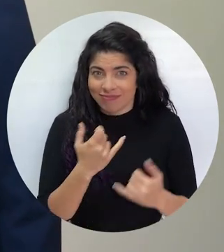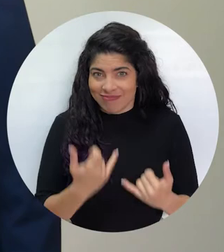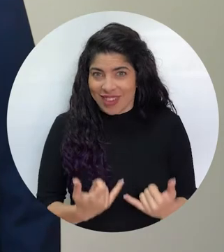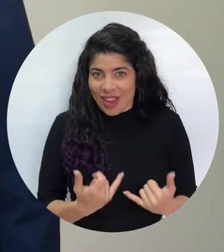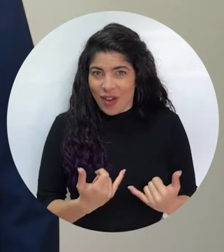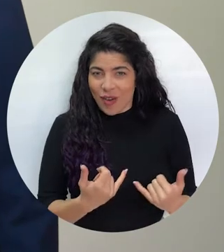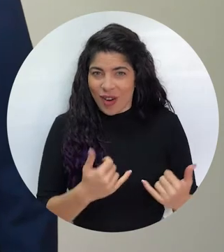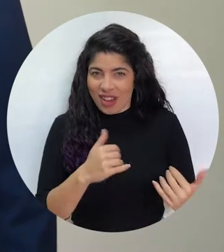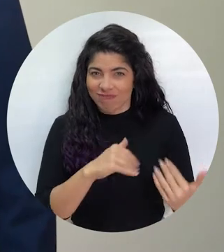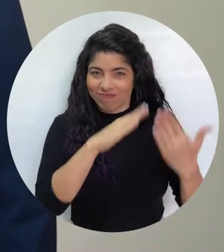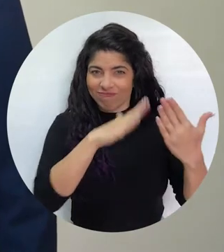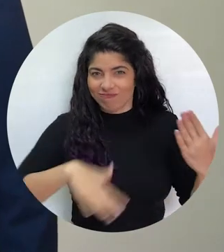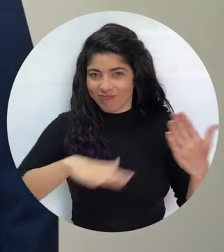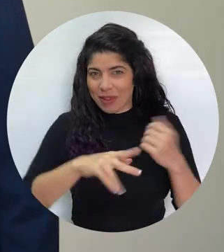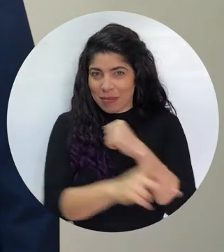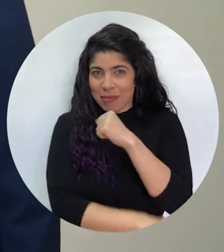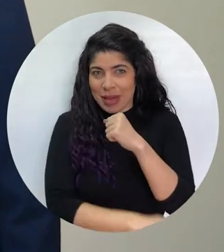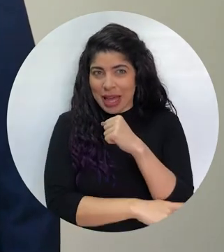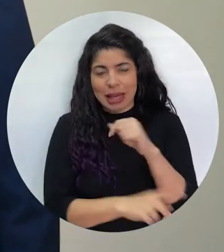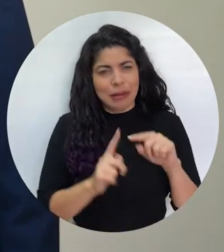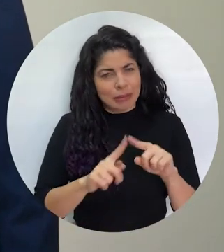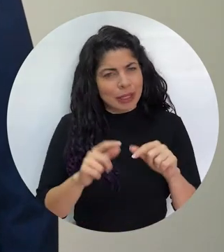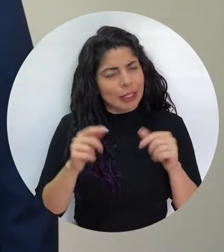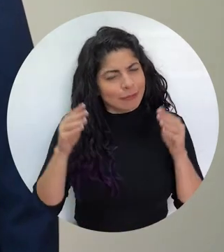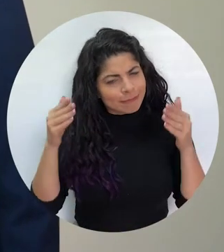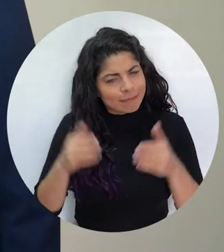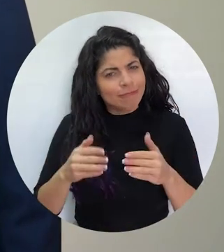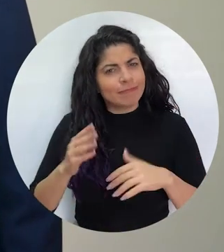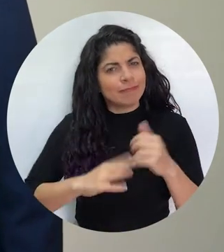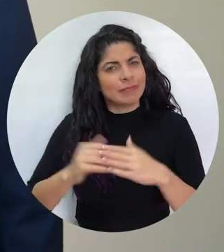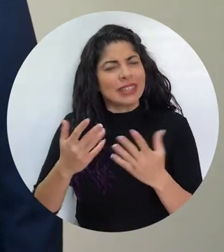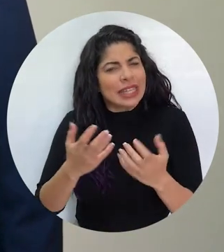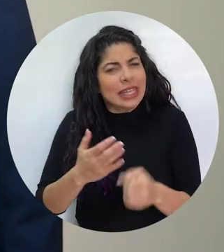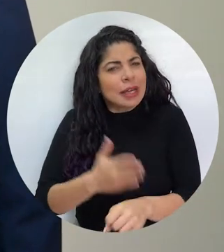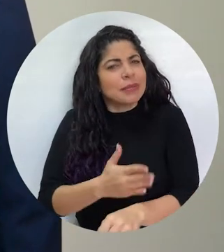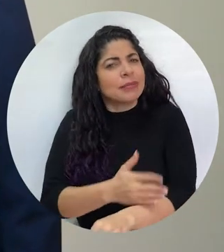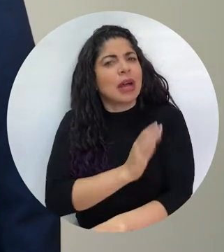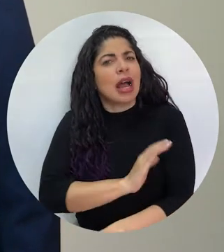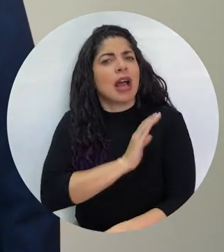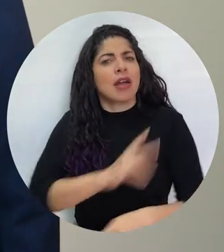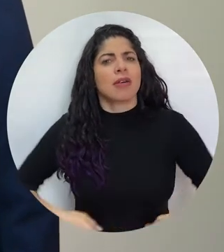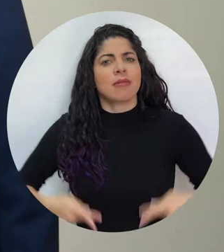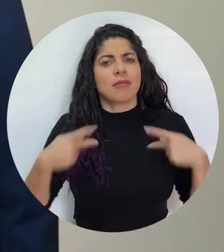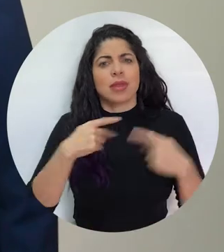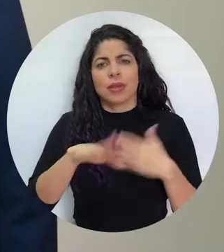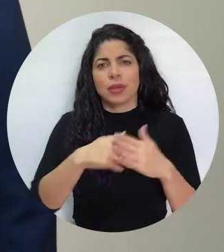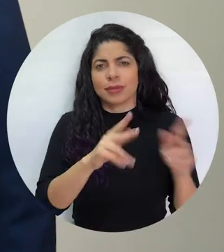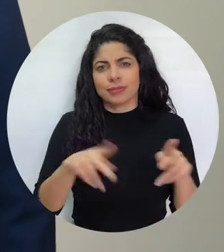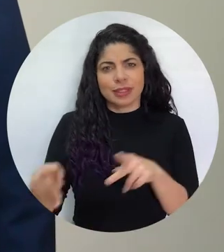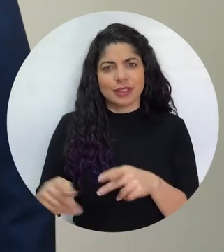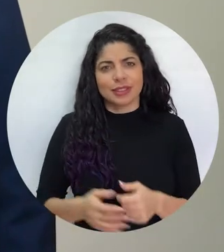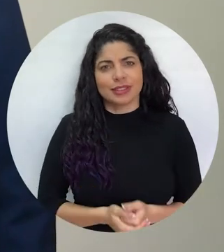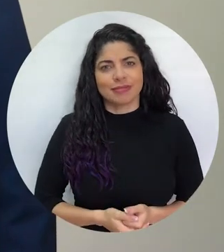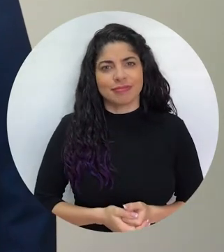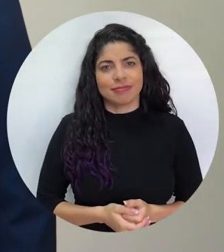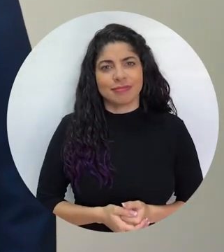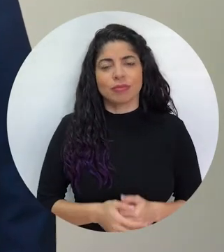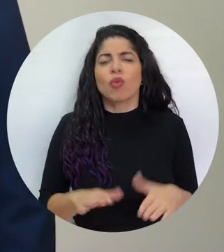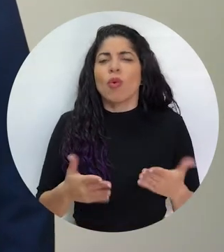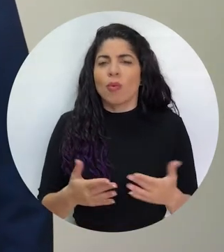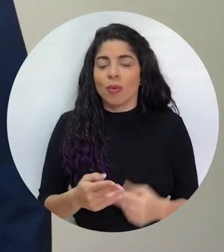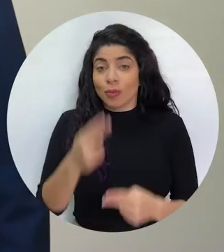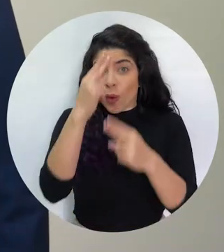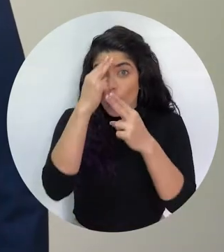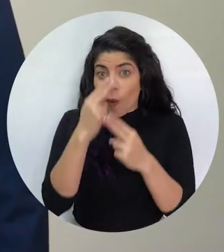difíciles que estamos enfrentando como nación. Queremos mejorar la calidad de vida de los ciudadanos.